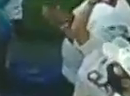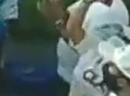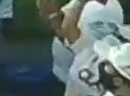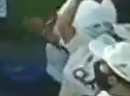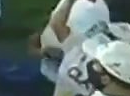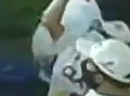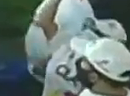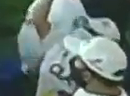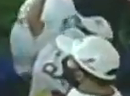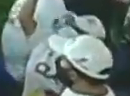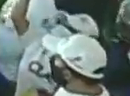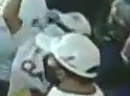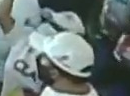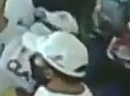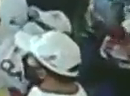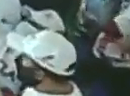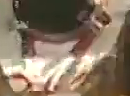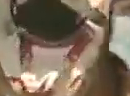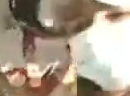el mundo.